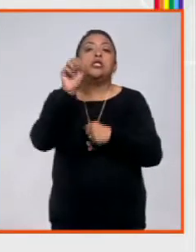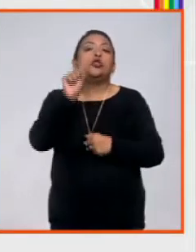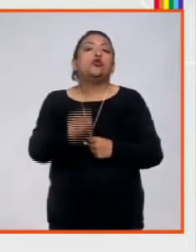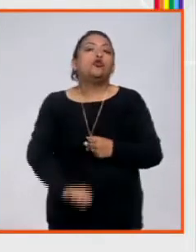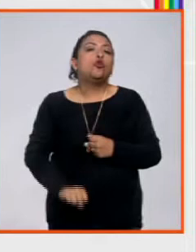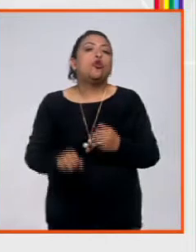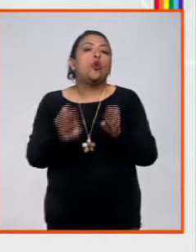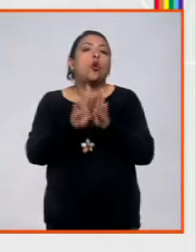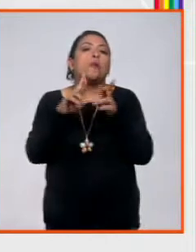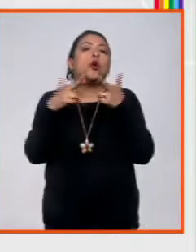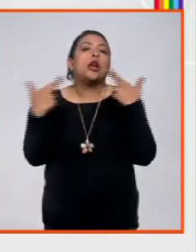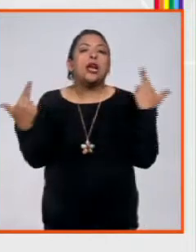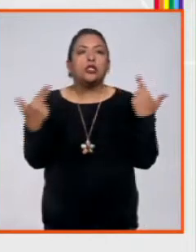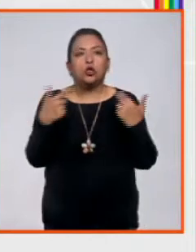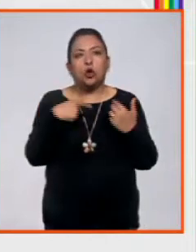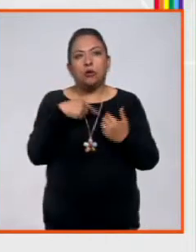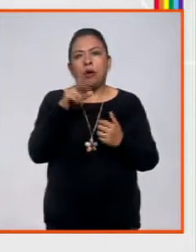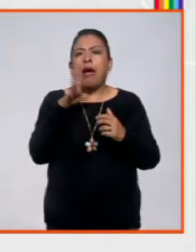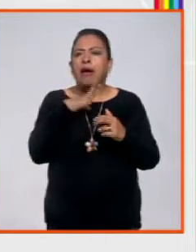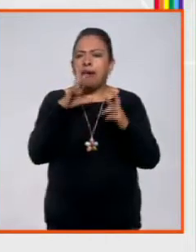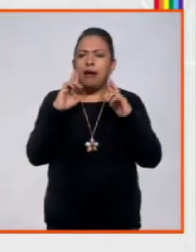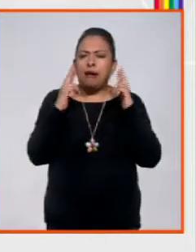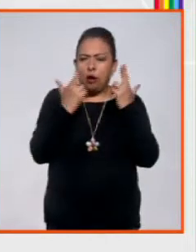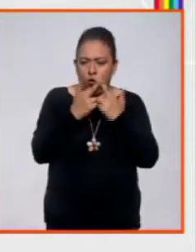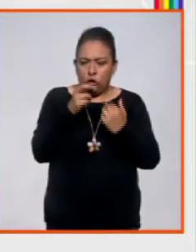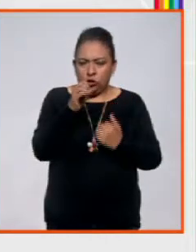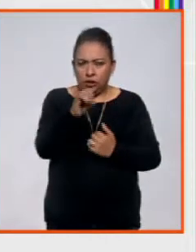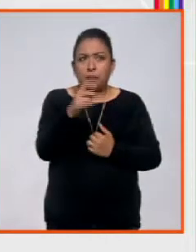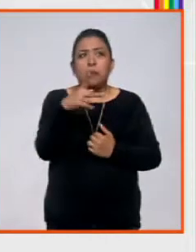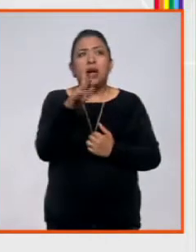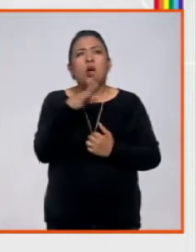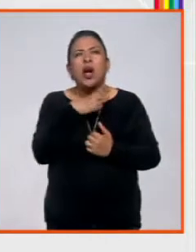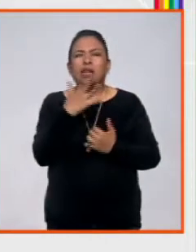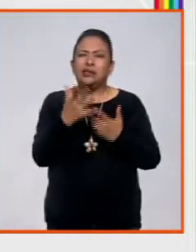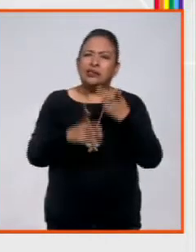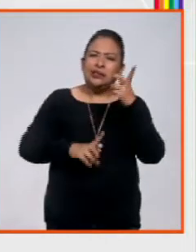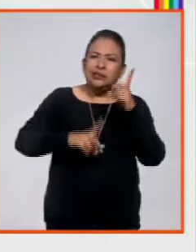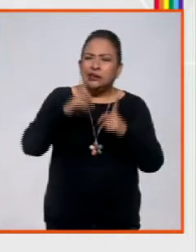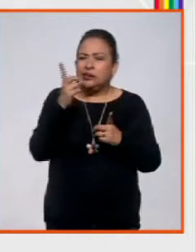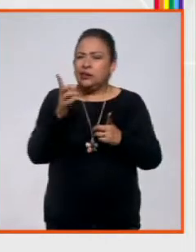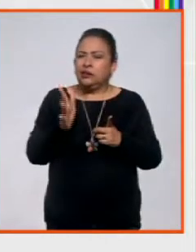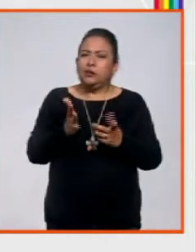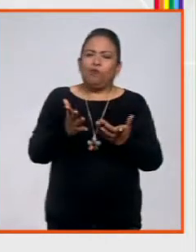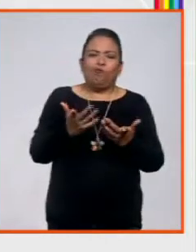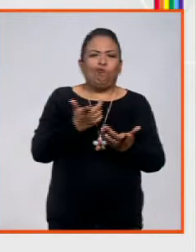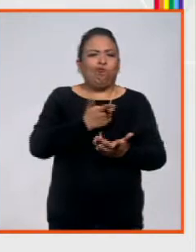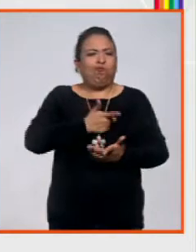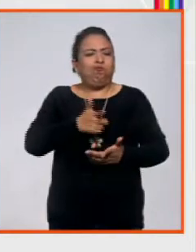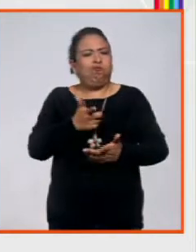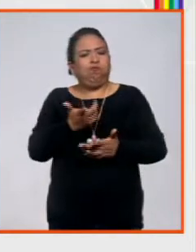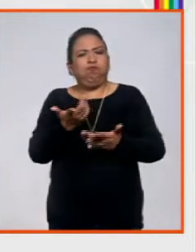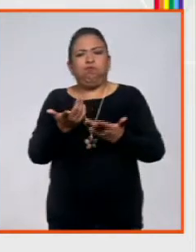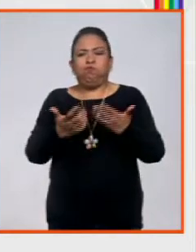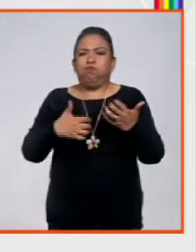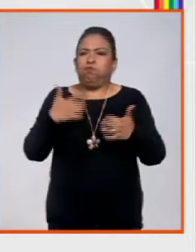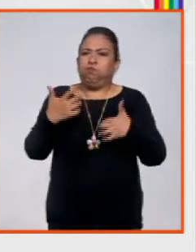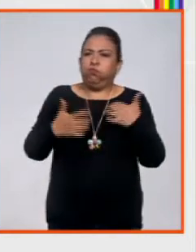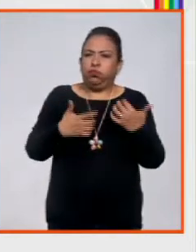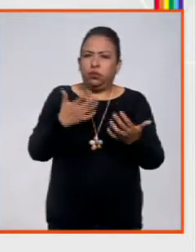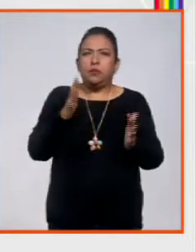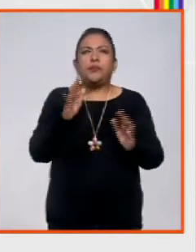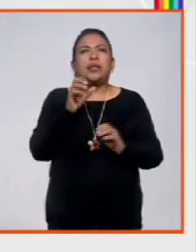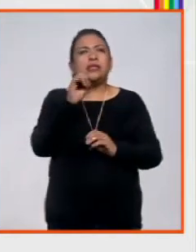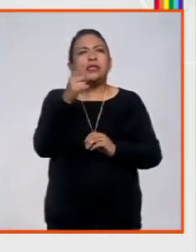manera particular con méxico hablas de esta reunión pero hay cierta inquietud decir de inconformidad bueno si siempre estaremos bajo